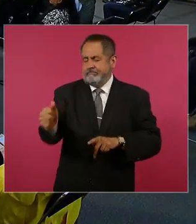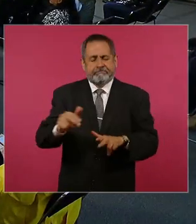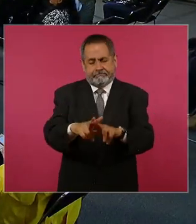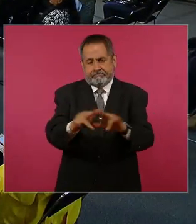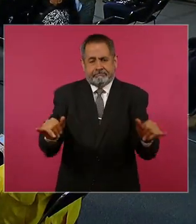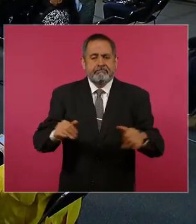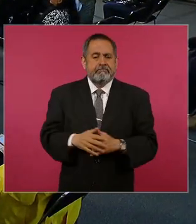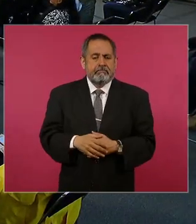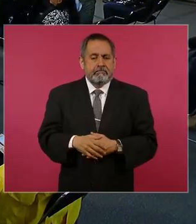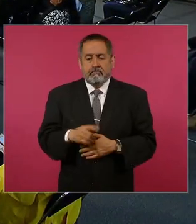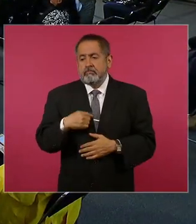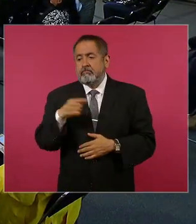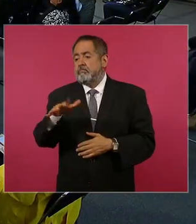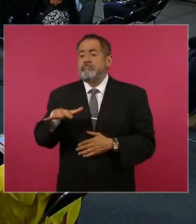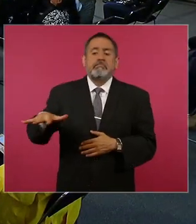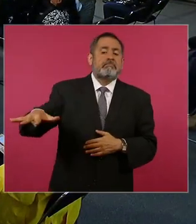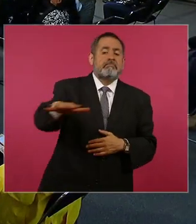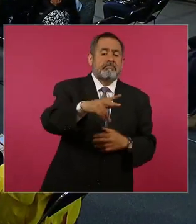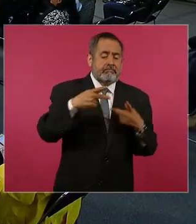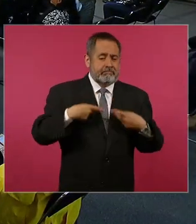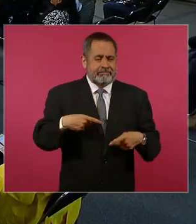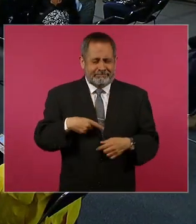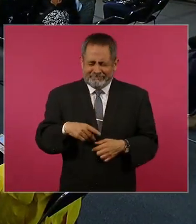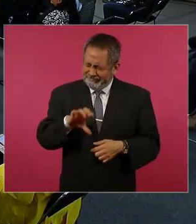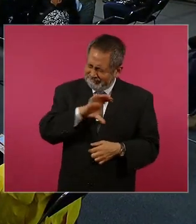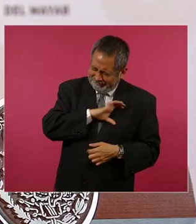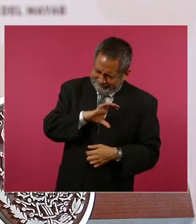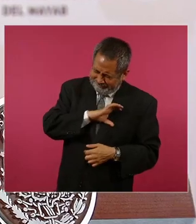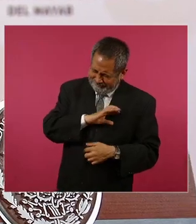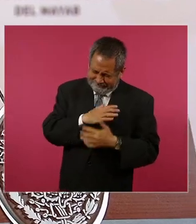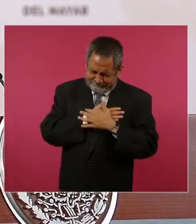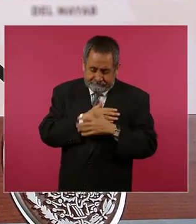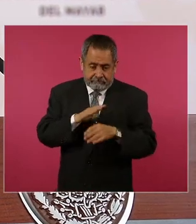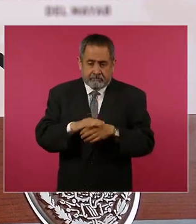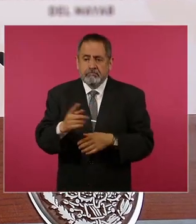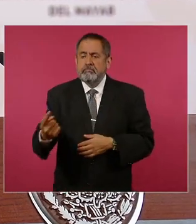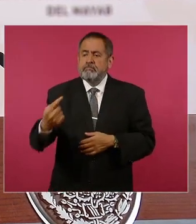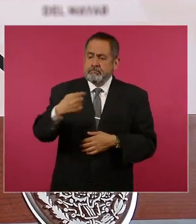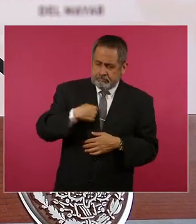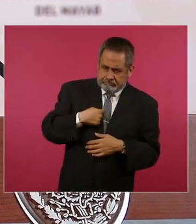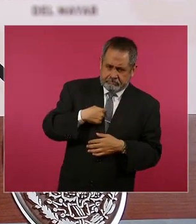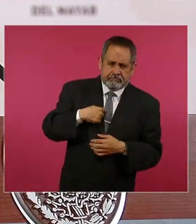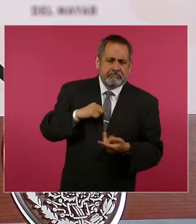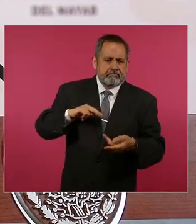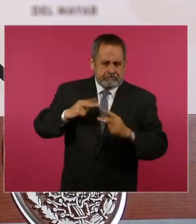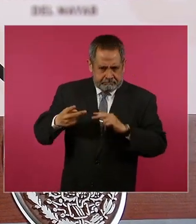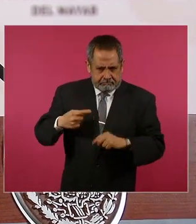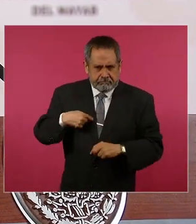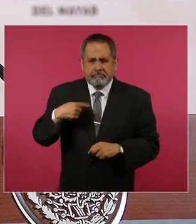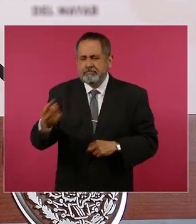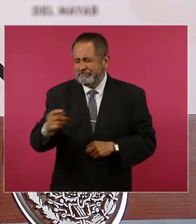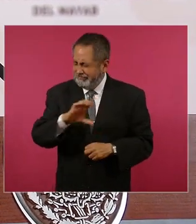los quiero más que lo que ellos me quieren a mí.